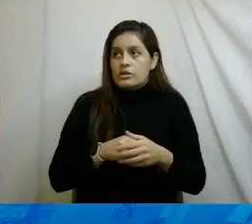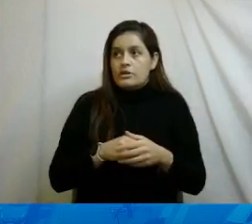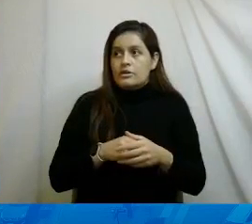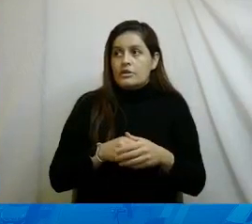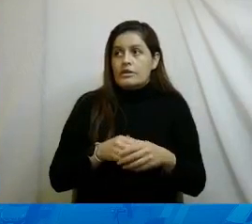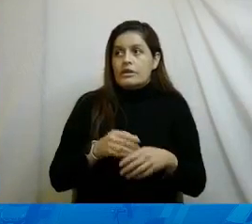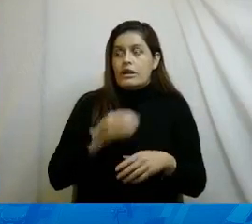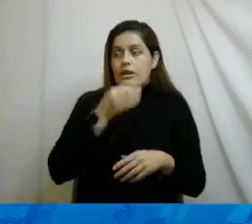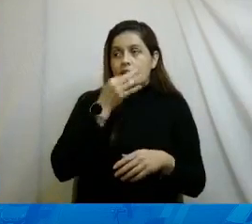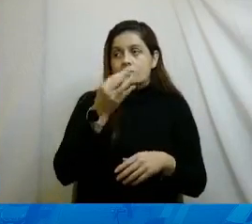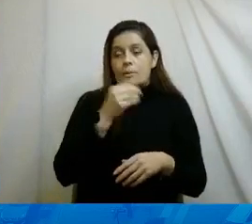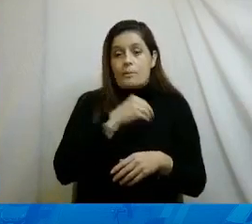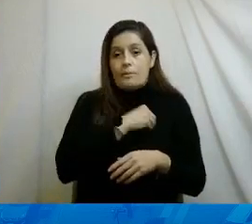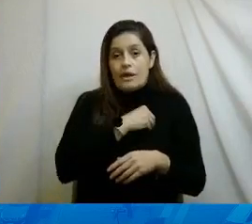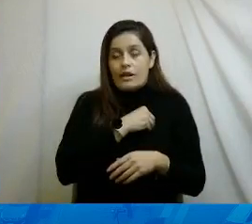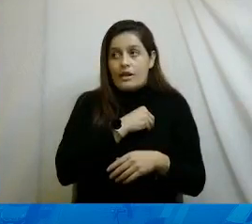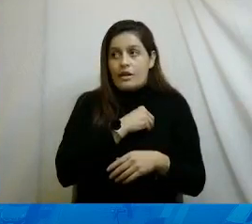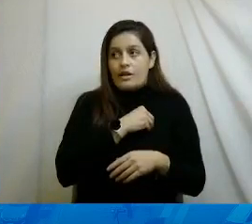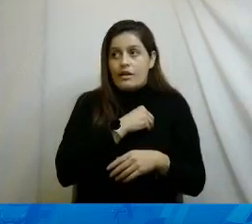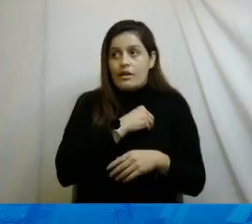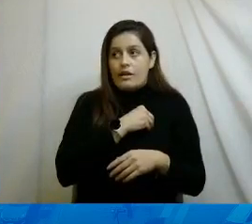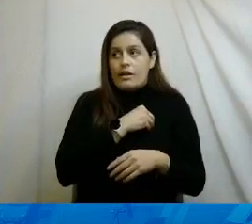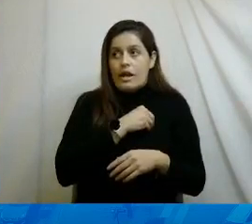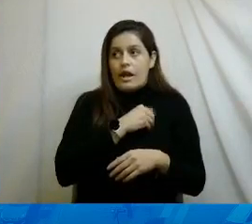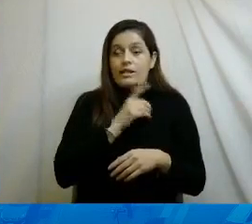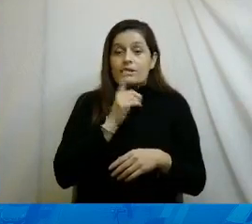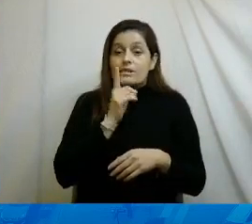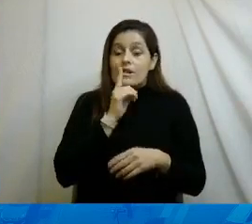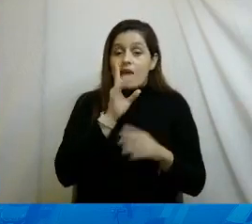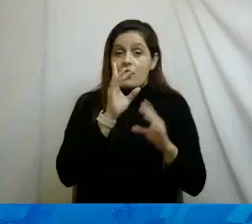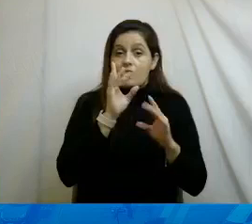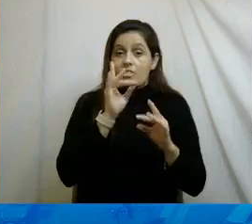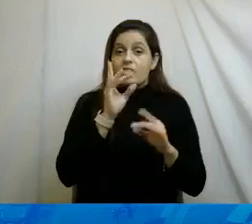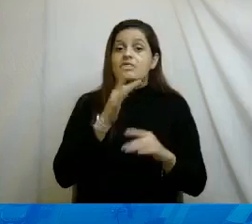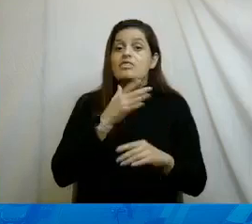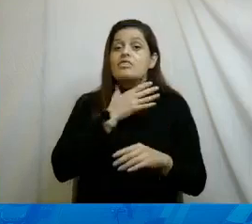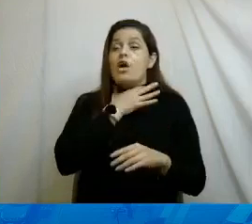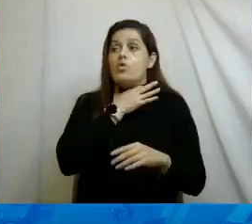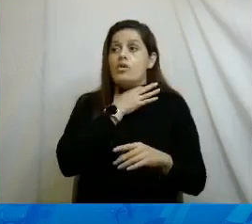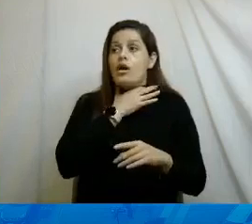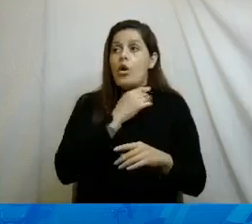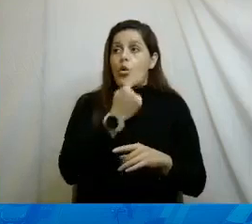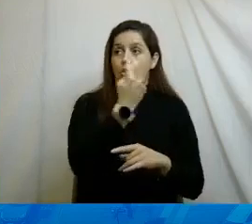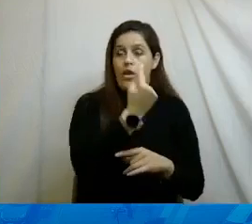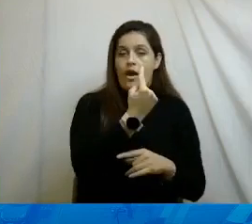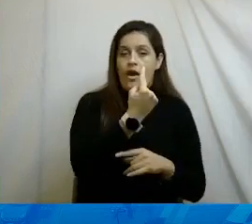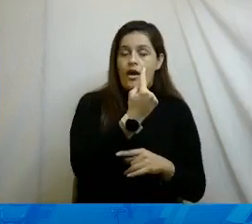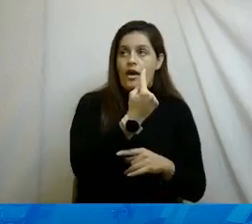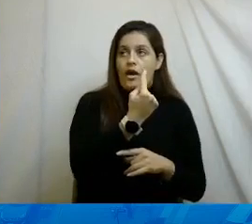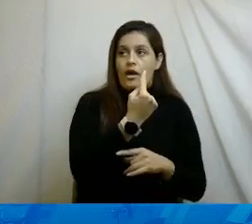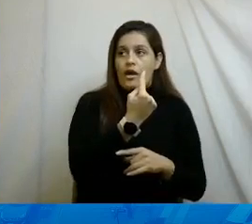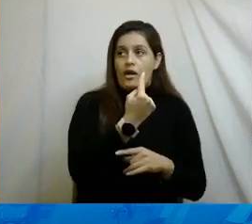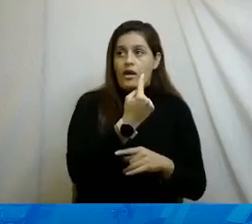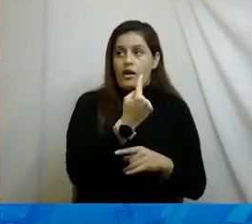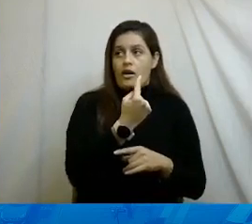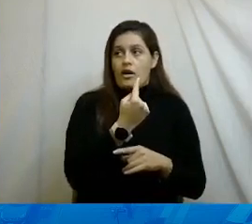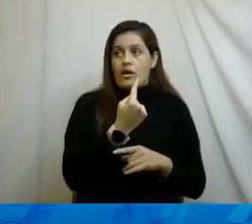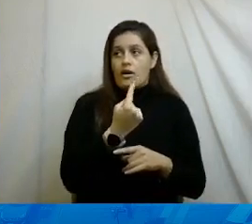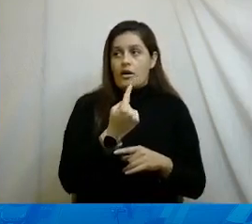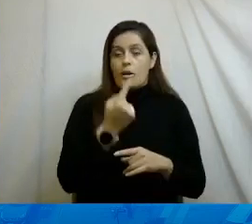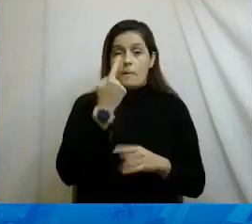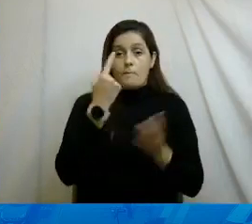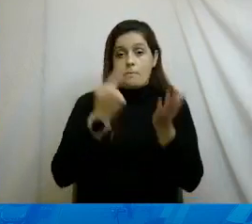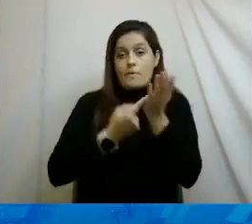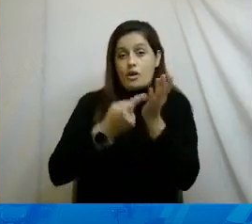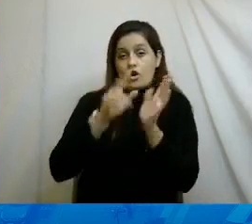Lamentablemente, dada la naturaleza de este tipo de deuda que tiene el municipio, ¿cierto? Una corresponde, si vamos a desagregar esos 1.800 millones